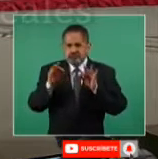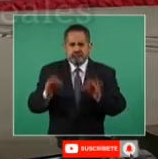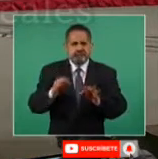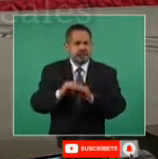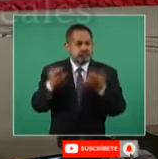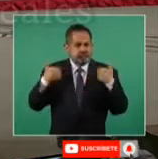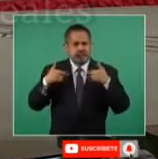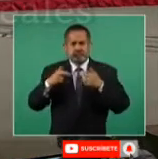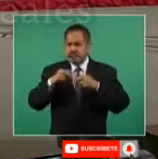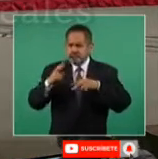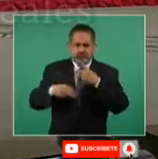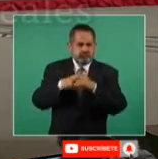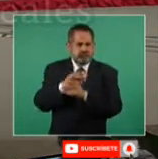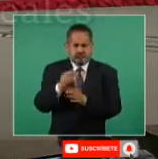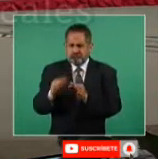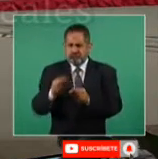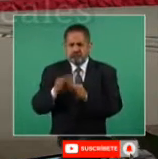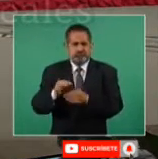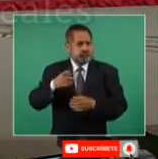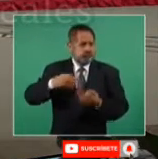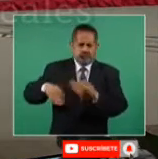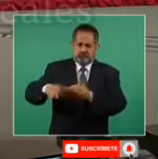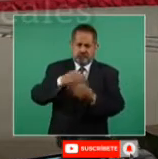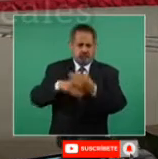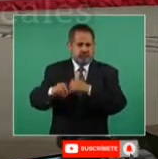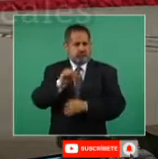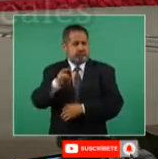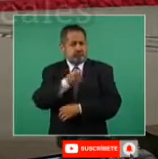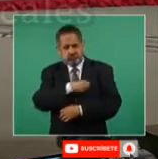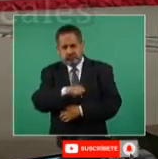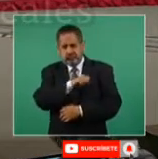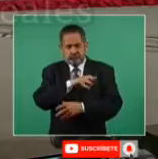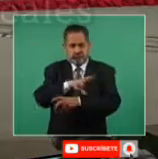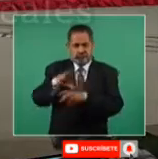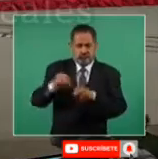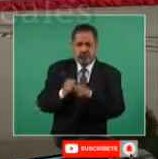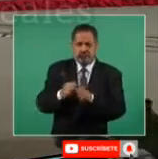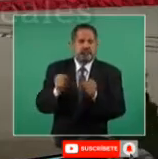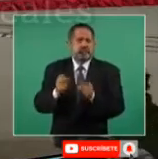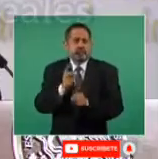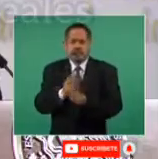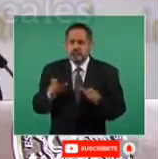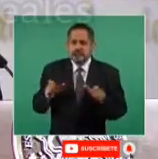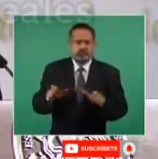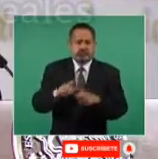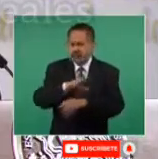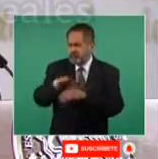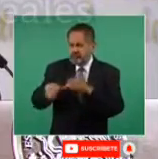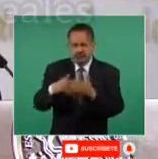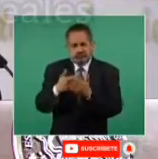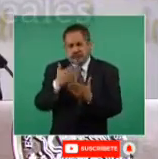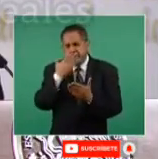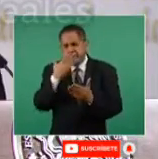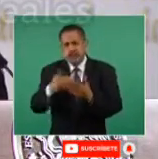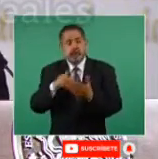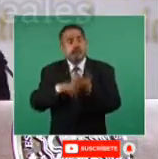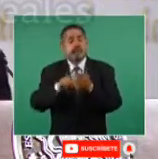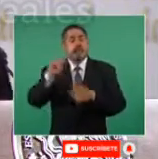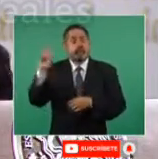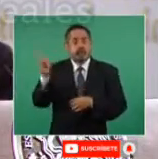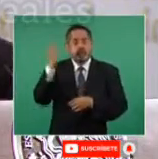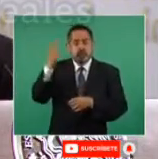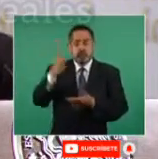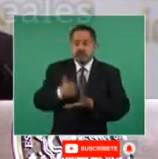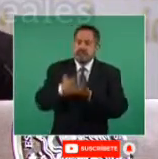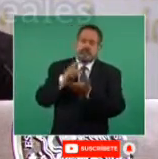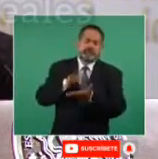maestros y de todo el personal de salud, de seguridad y de población en general, de universidades, que es lo